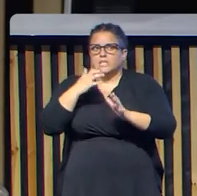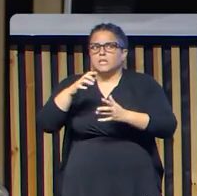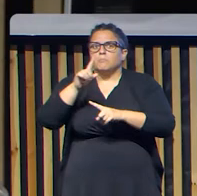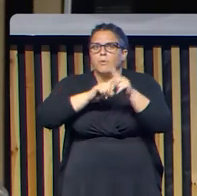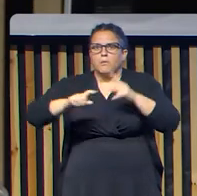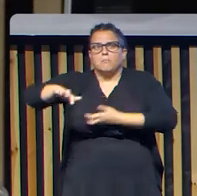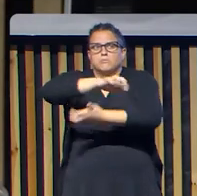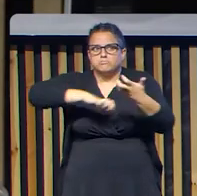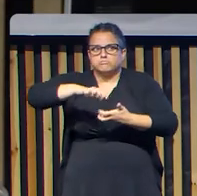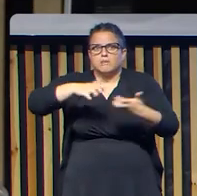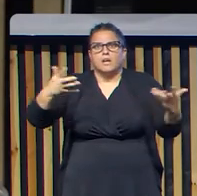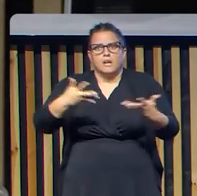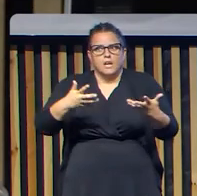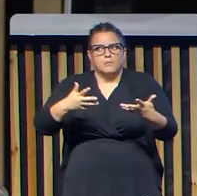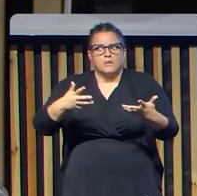porque bueno